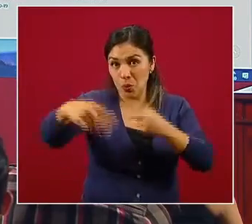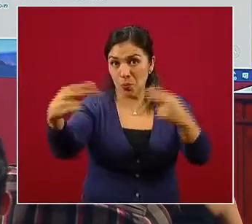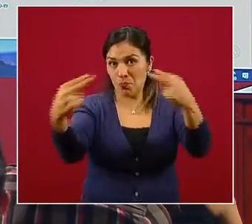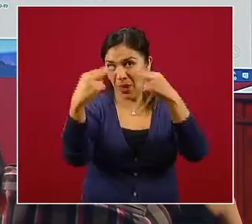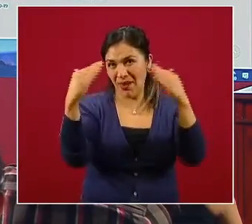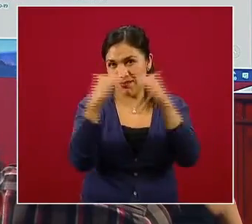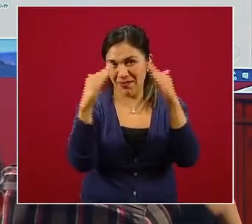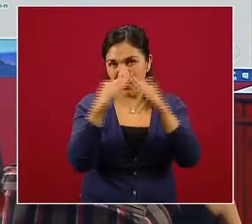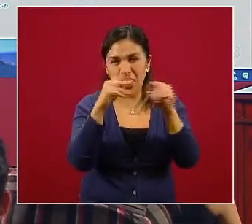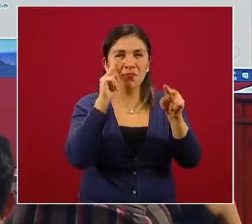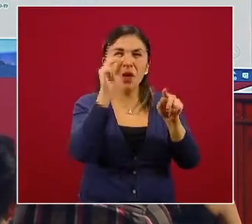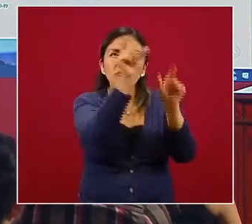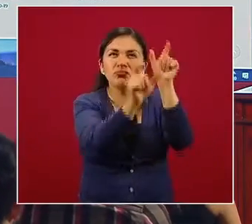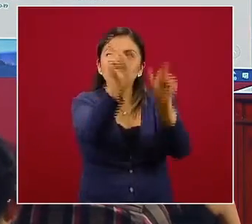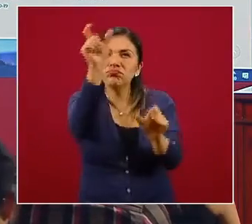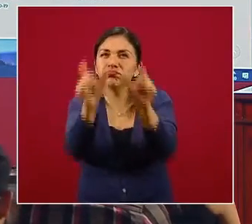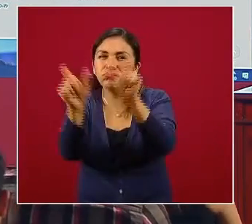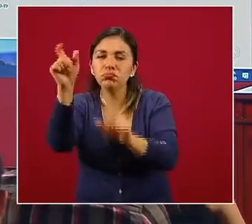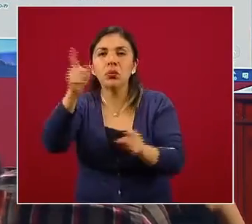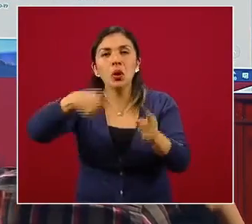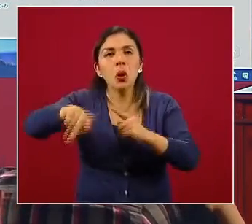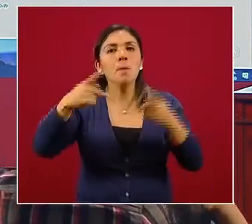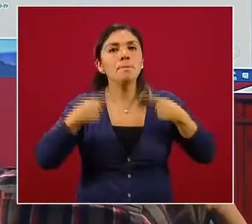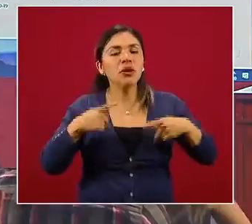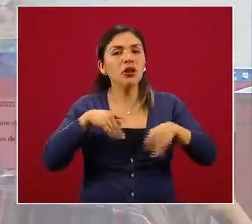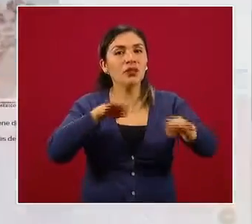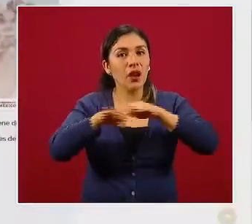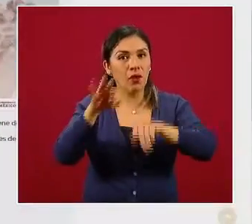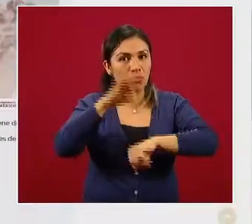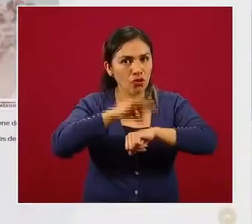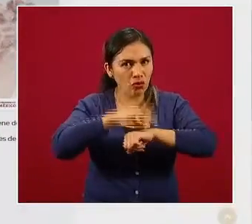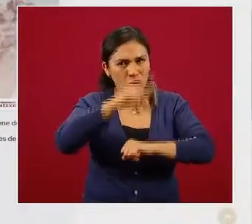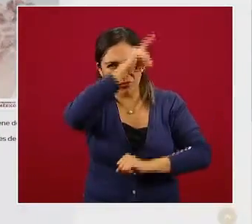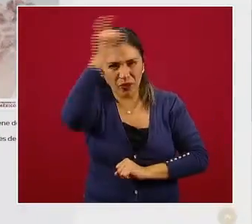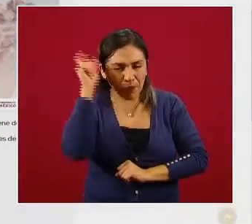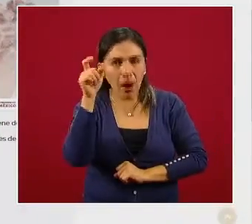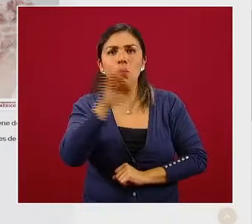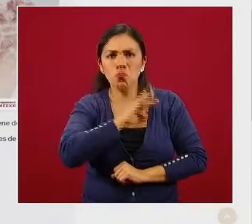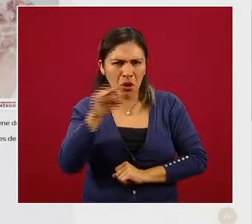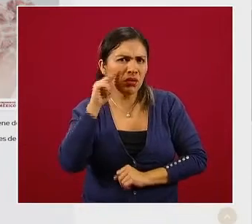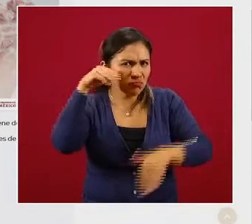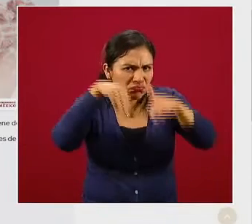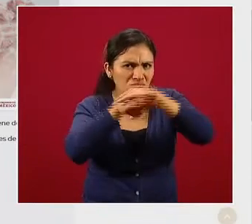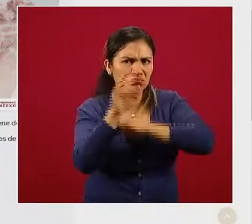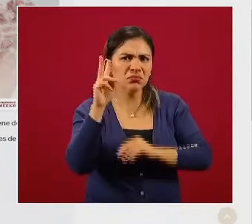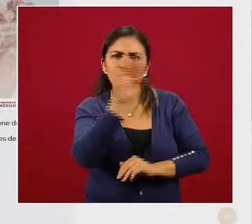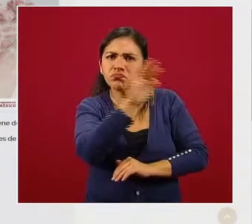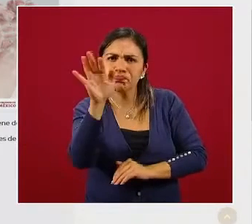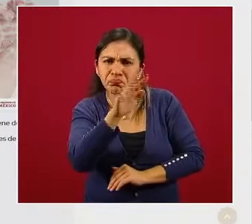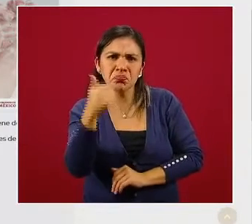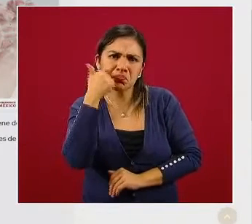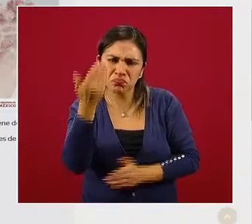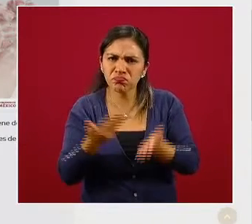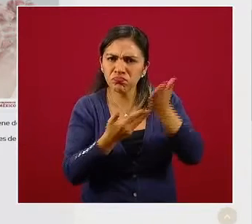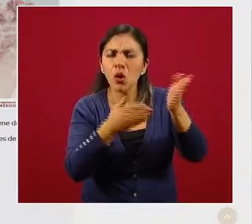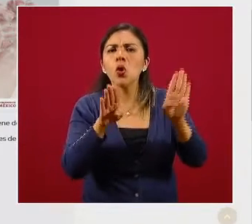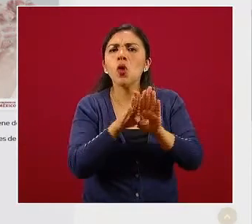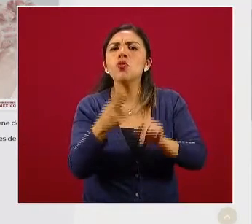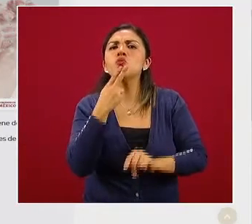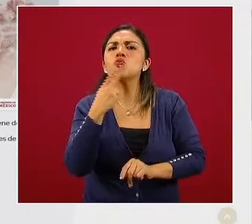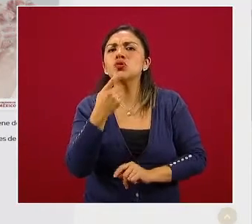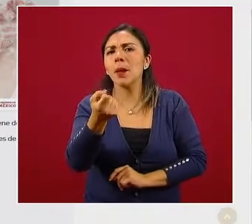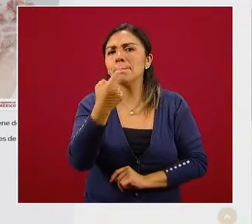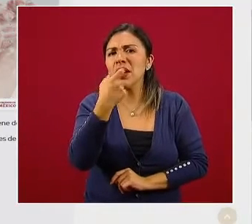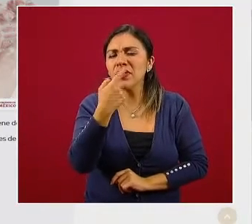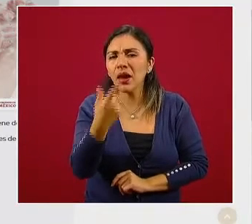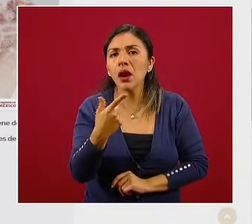desde casa, personal de salud, puede revisar. Y está uso de medicamentos,